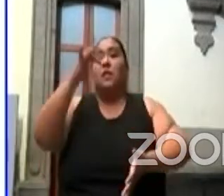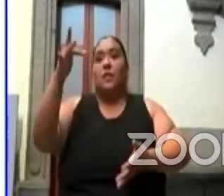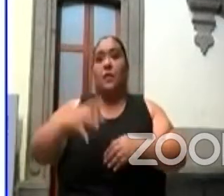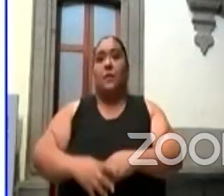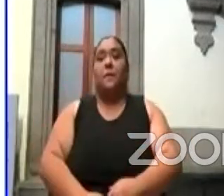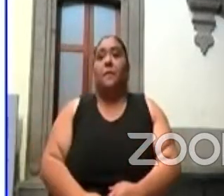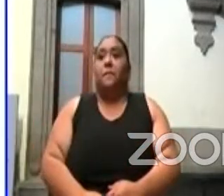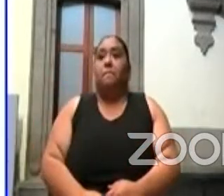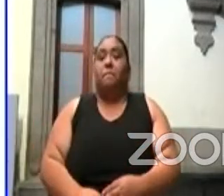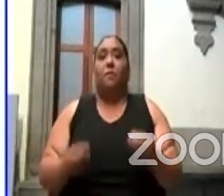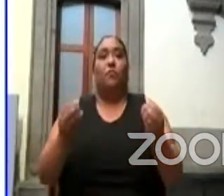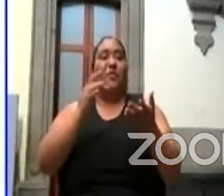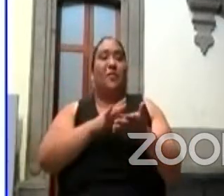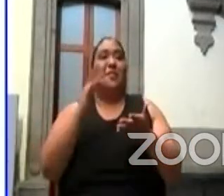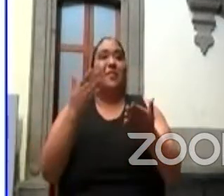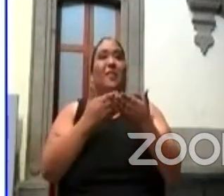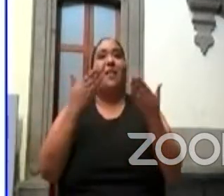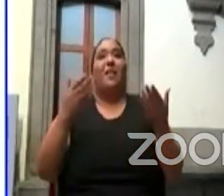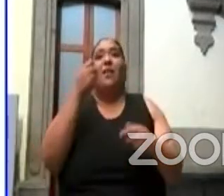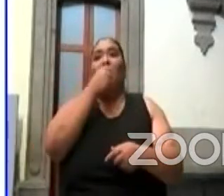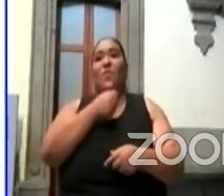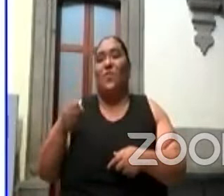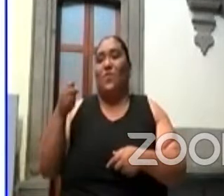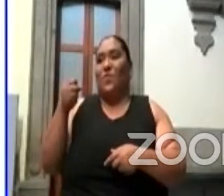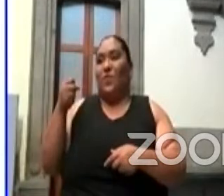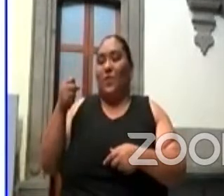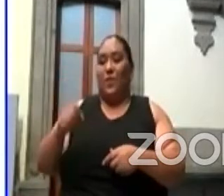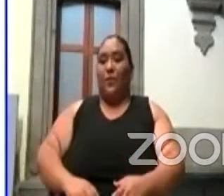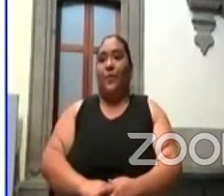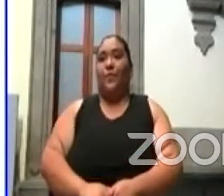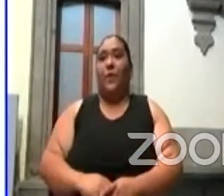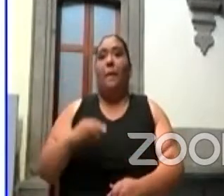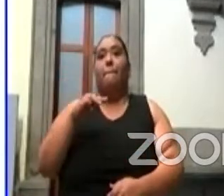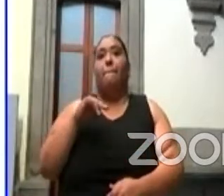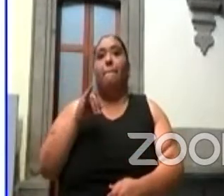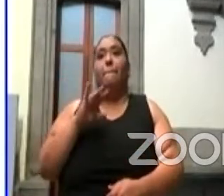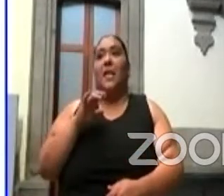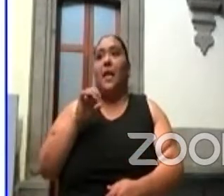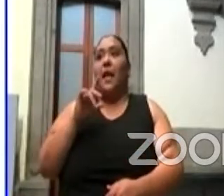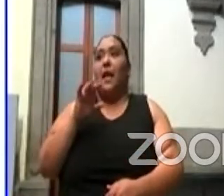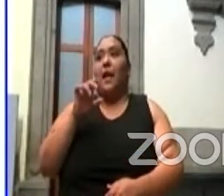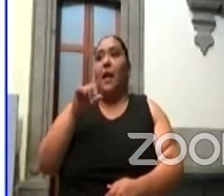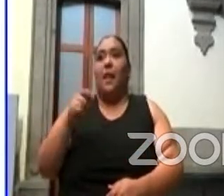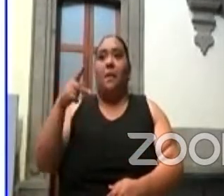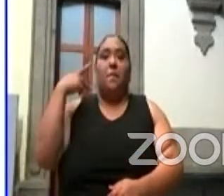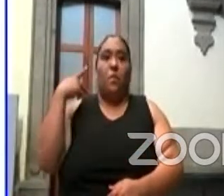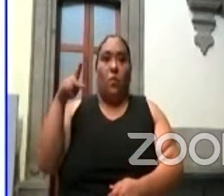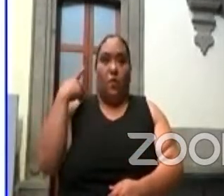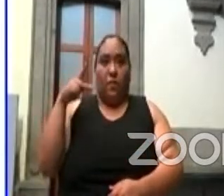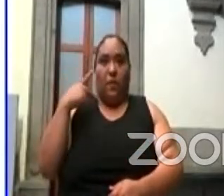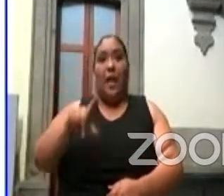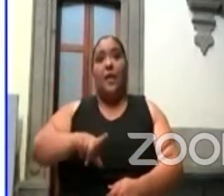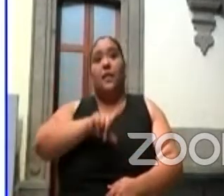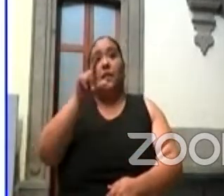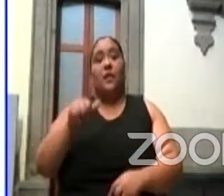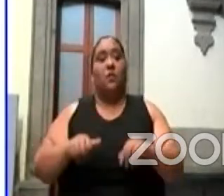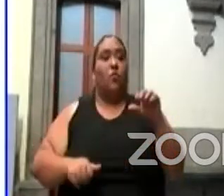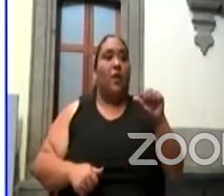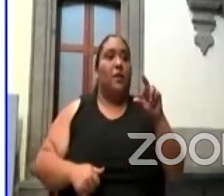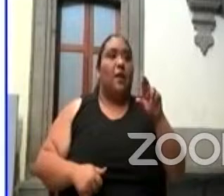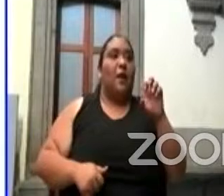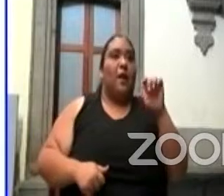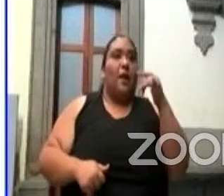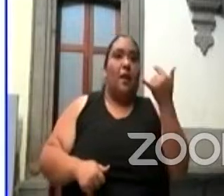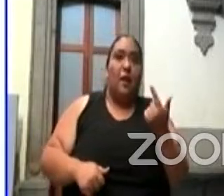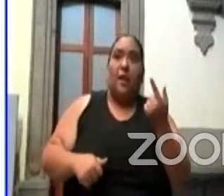gracias. Vamos a pasarle el micrófono a Micaela de Puebla, por favor. Después vamos con Areli del Estado de